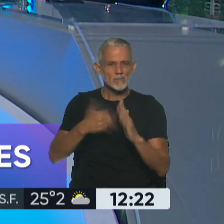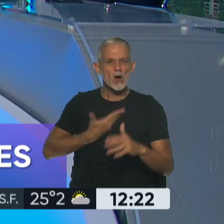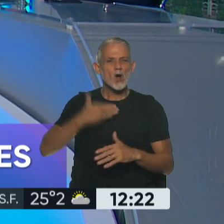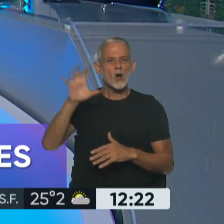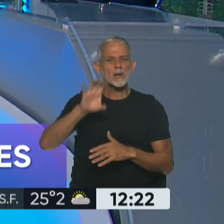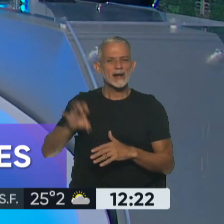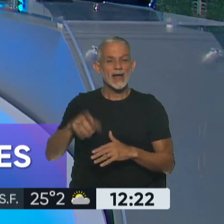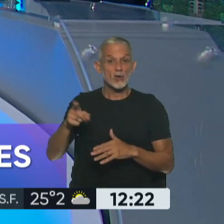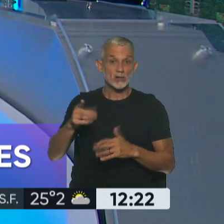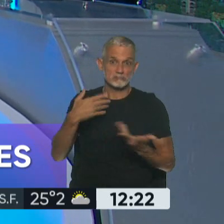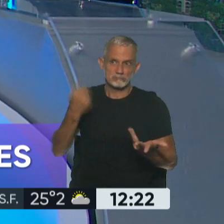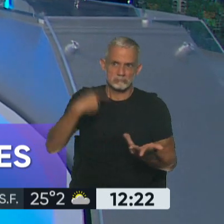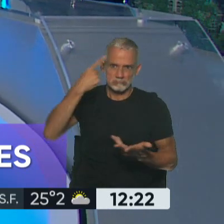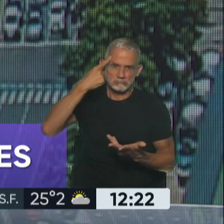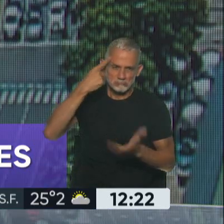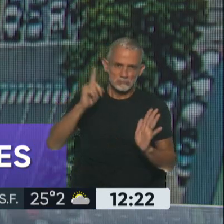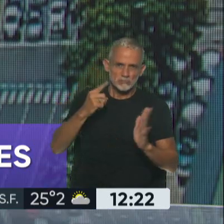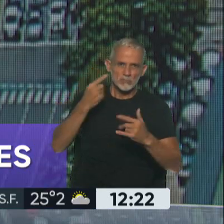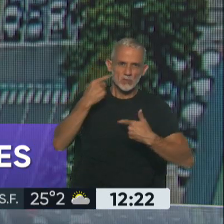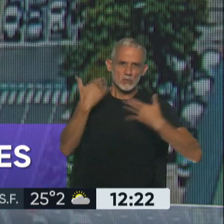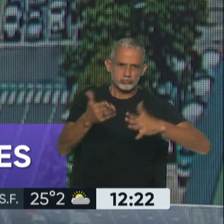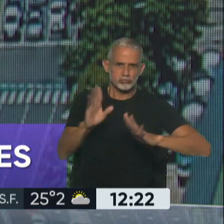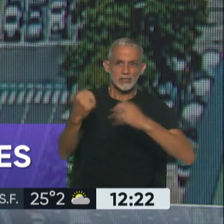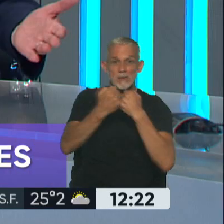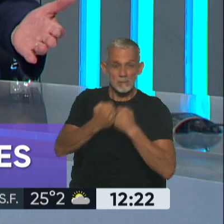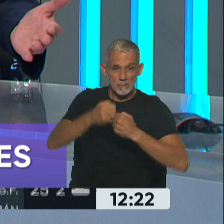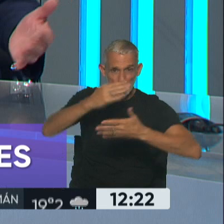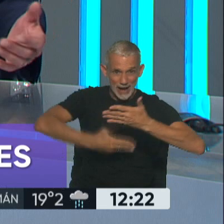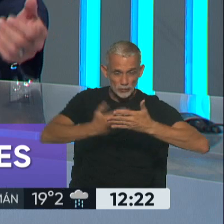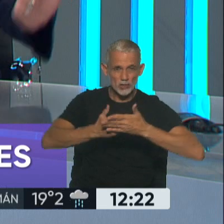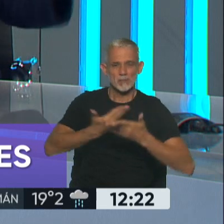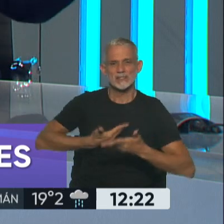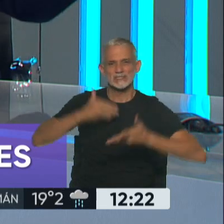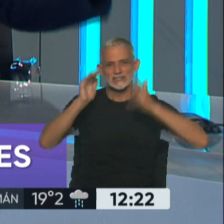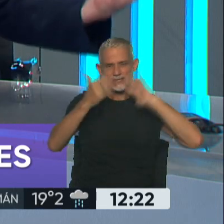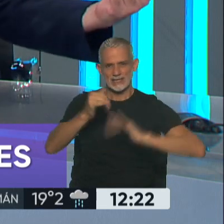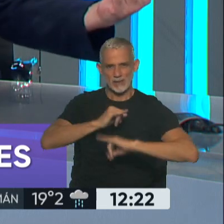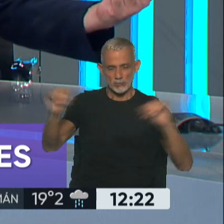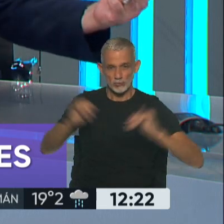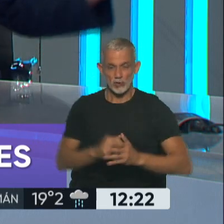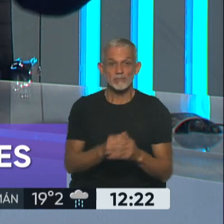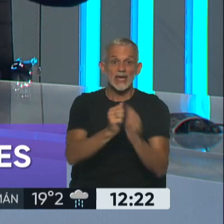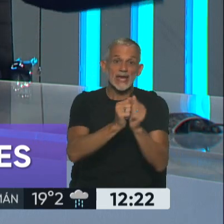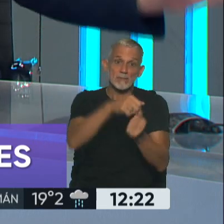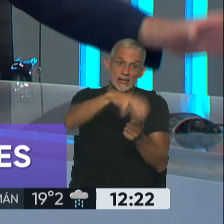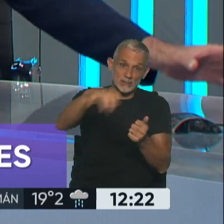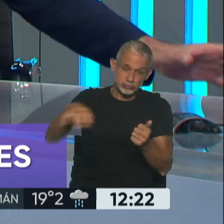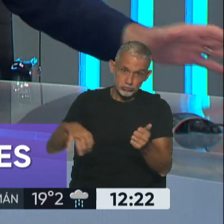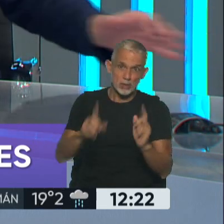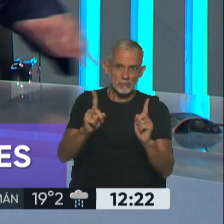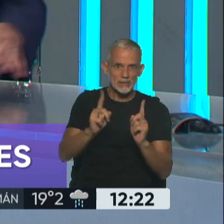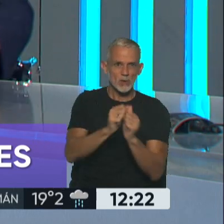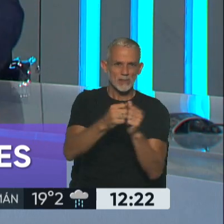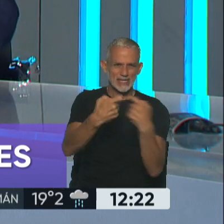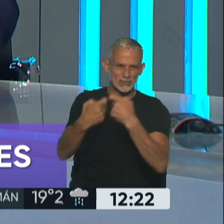gobernadores, justamente, que están mostrando su posición ante este pacto anunciado por el presidente Javier Milei. Las cámaras empresarias que recién